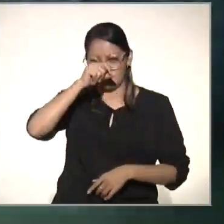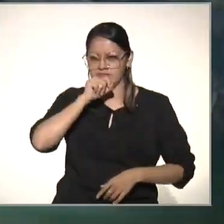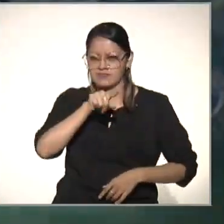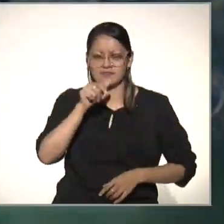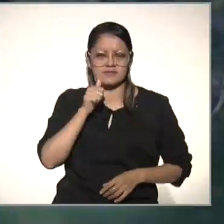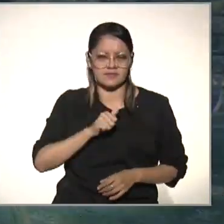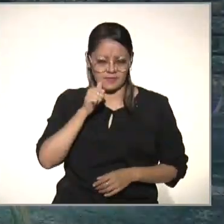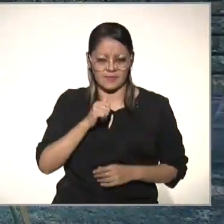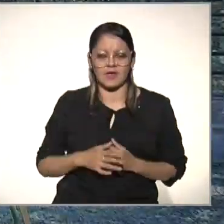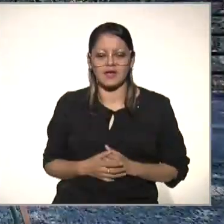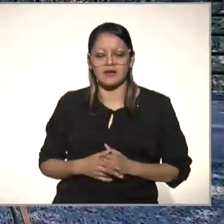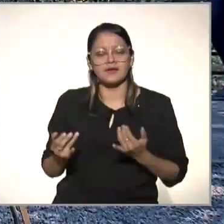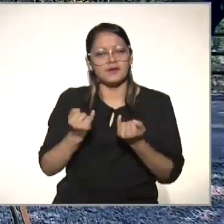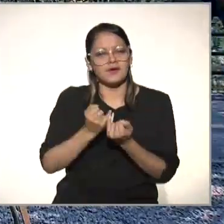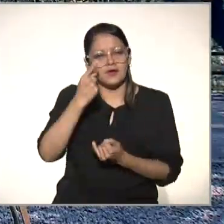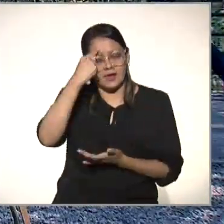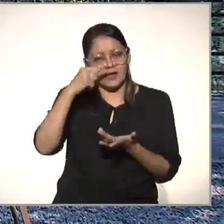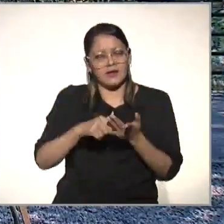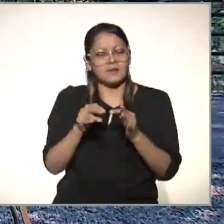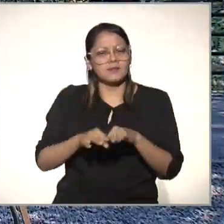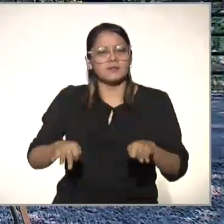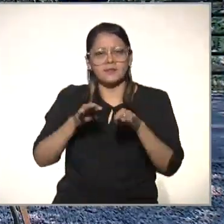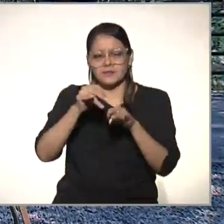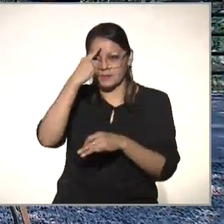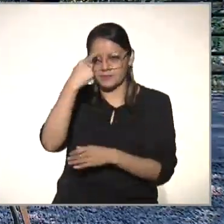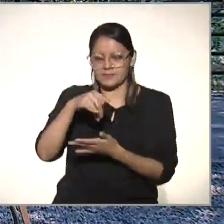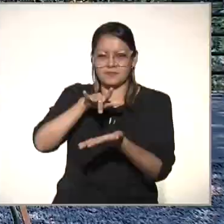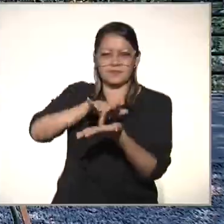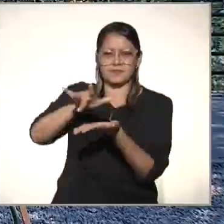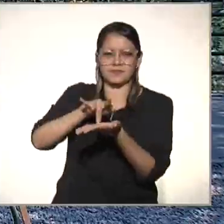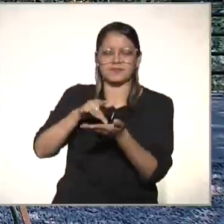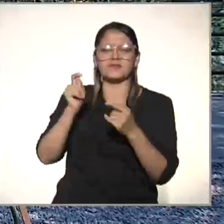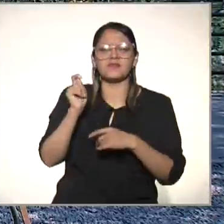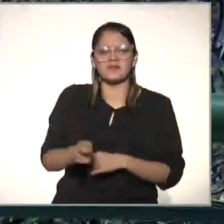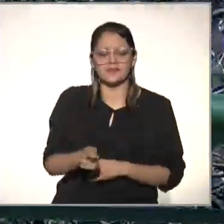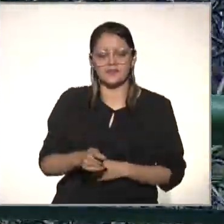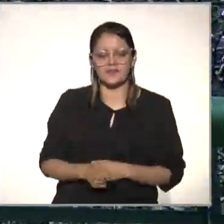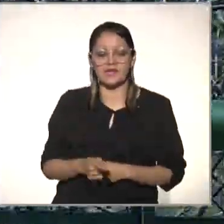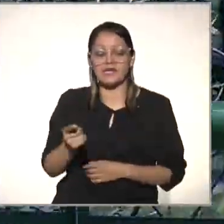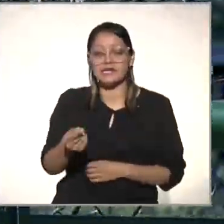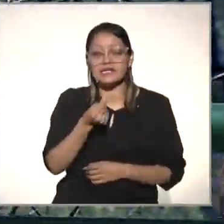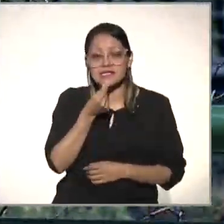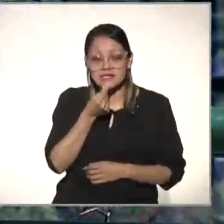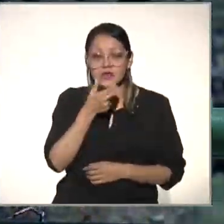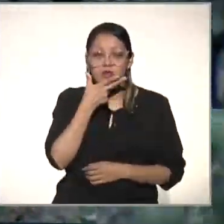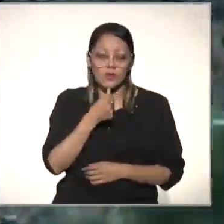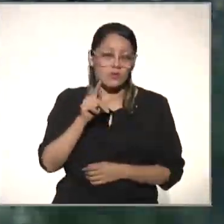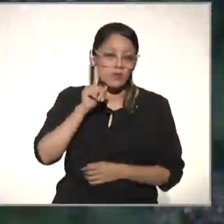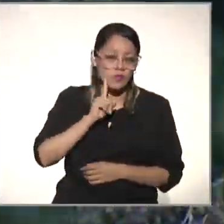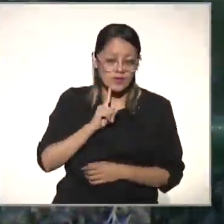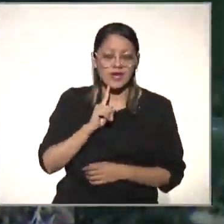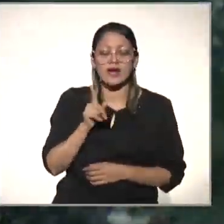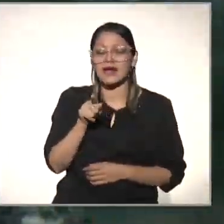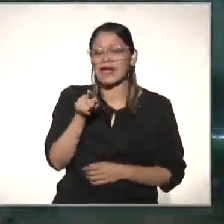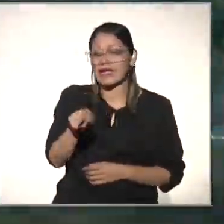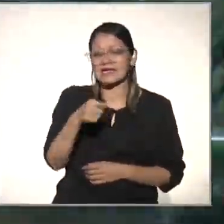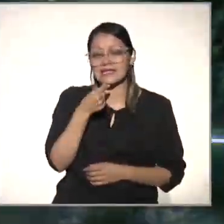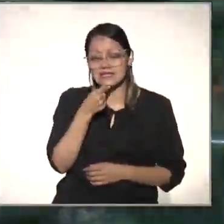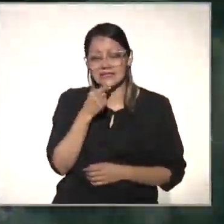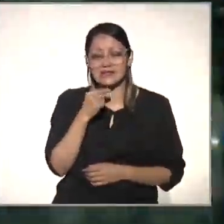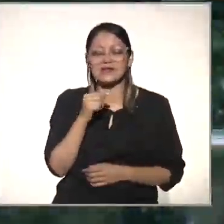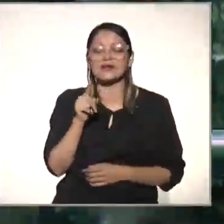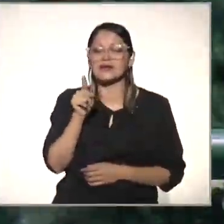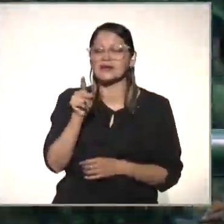vida. Creo que algo muy importante para apoyar a la persona es al niño, a la niña, al niñe, tomar en serio